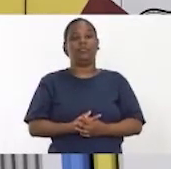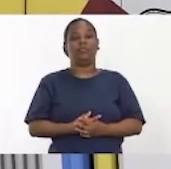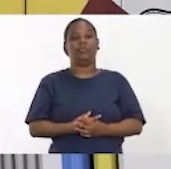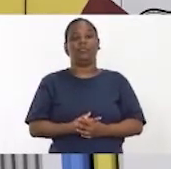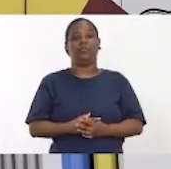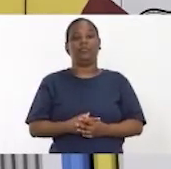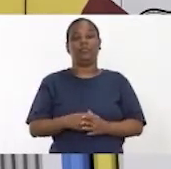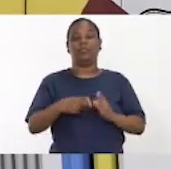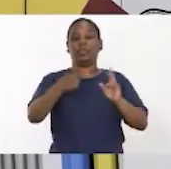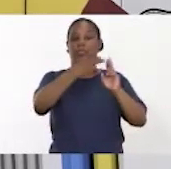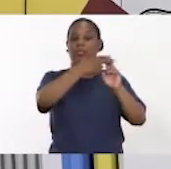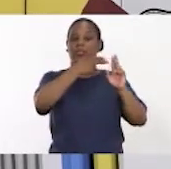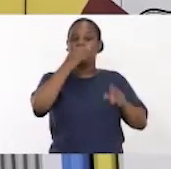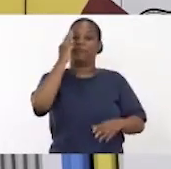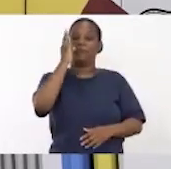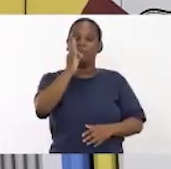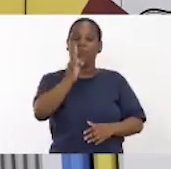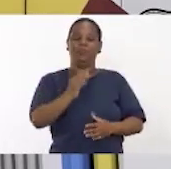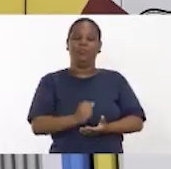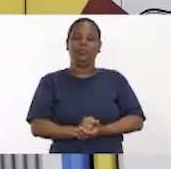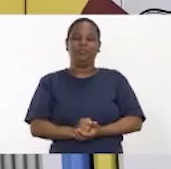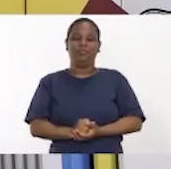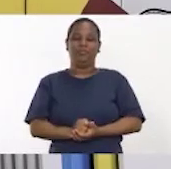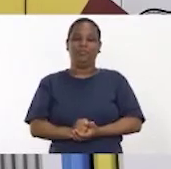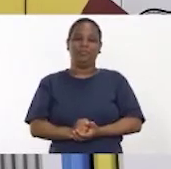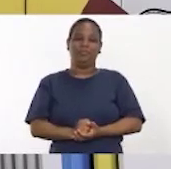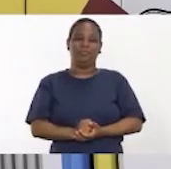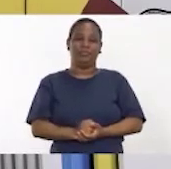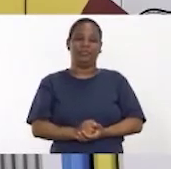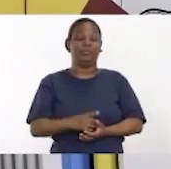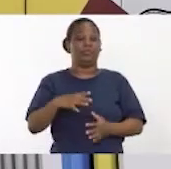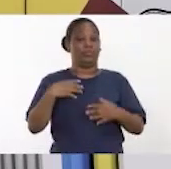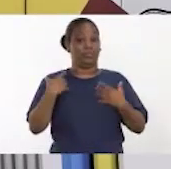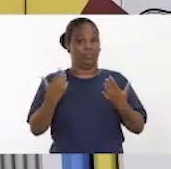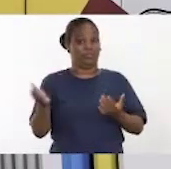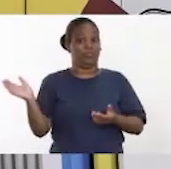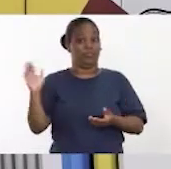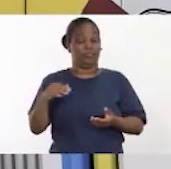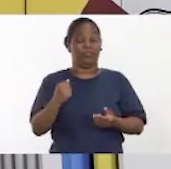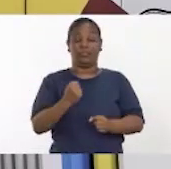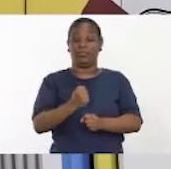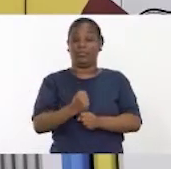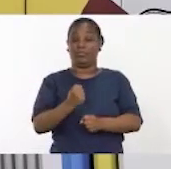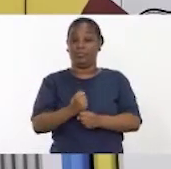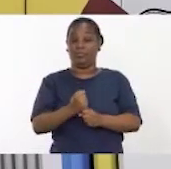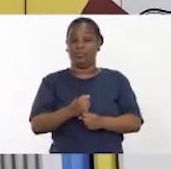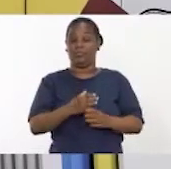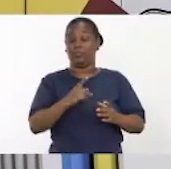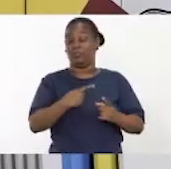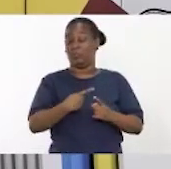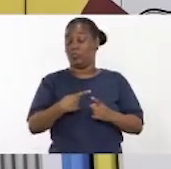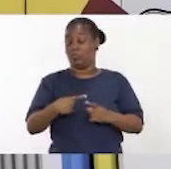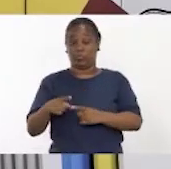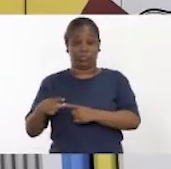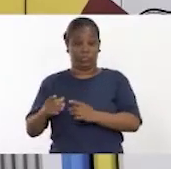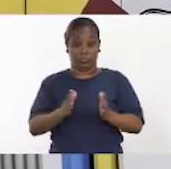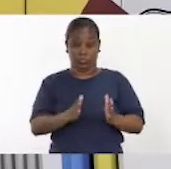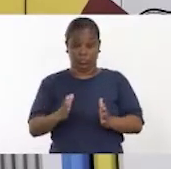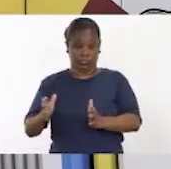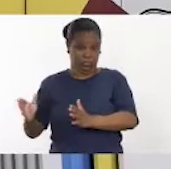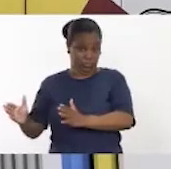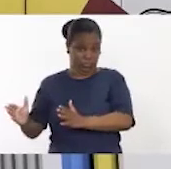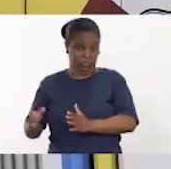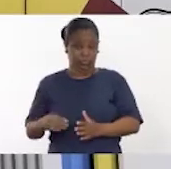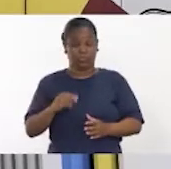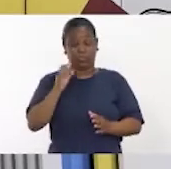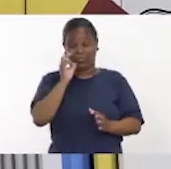de la asignatura de física, en la que vamos a trabajar todos los semestres y vamos a hacer precisiones de cada